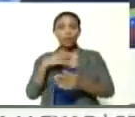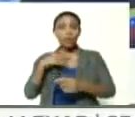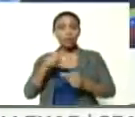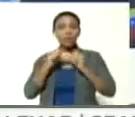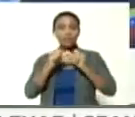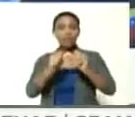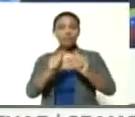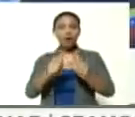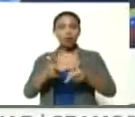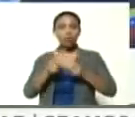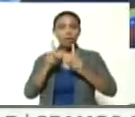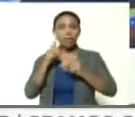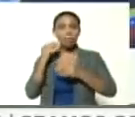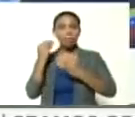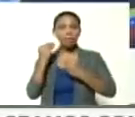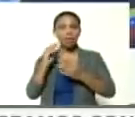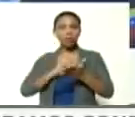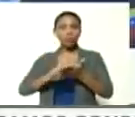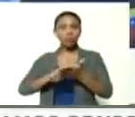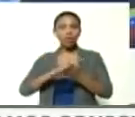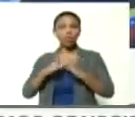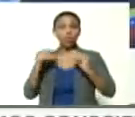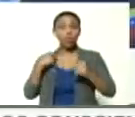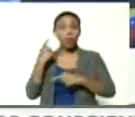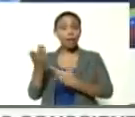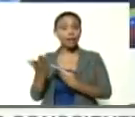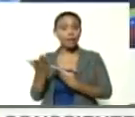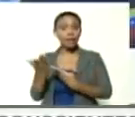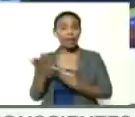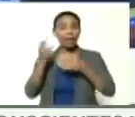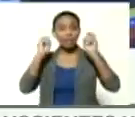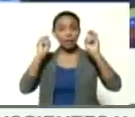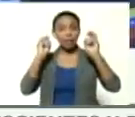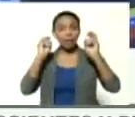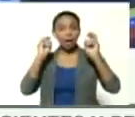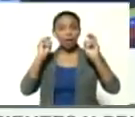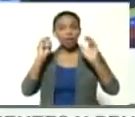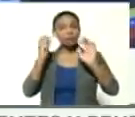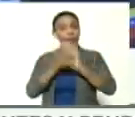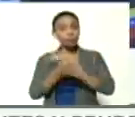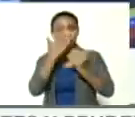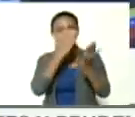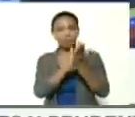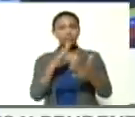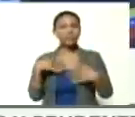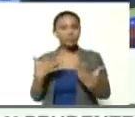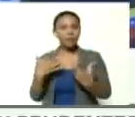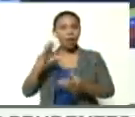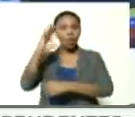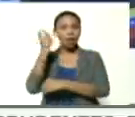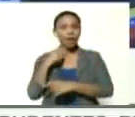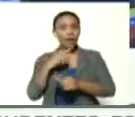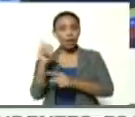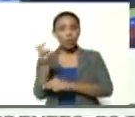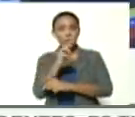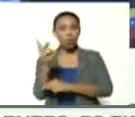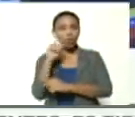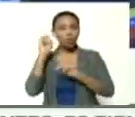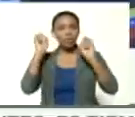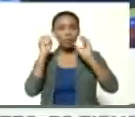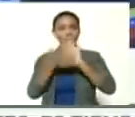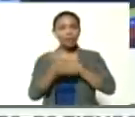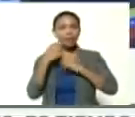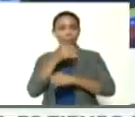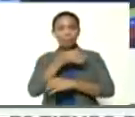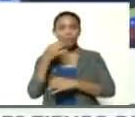autoridades competentes para resolver todos los asuntos relacionados con las fronteras y para lograr que ambas naciones convivan efectivamente